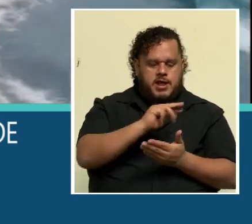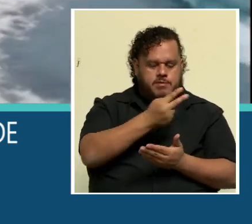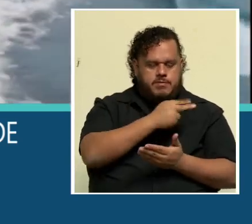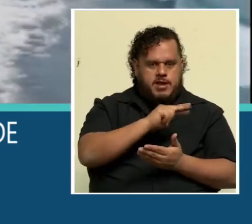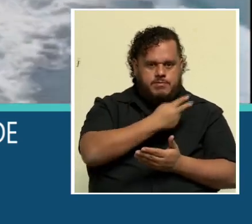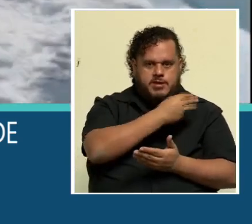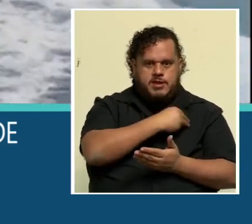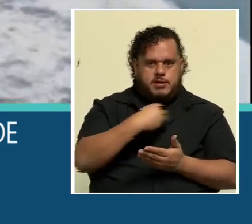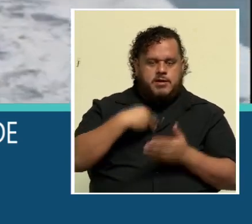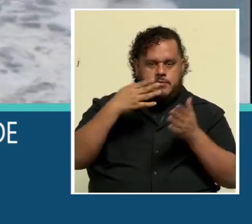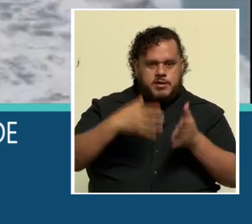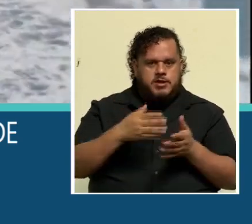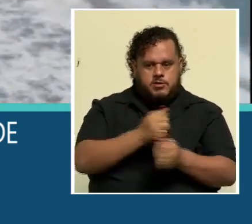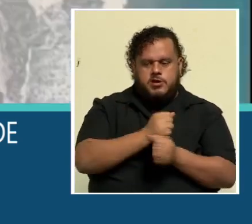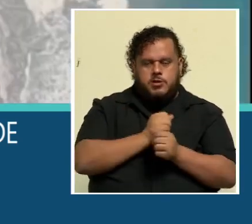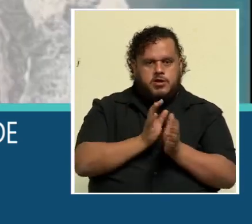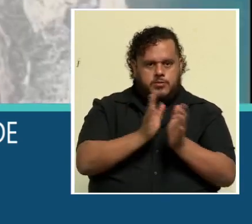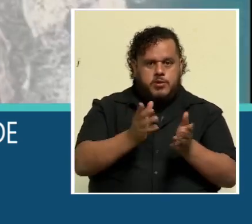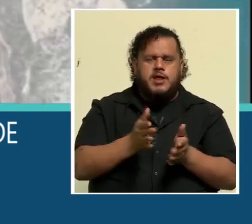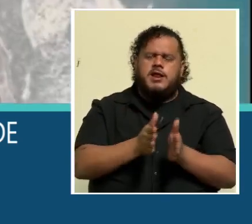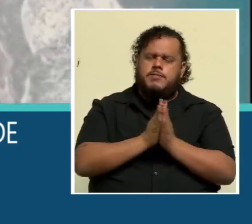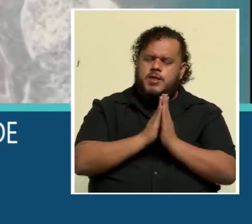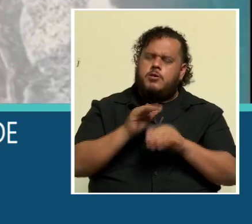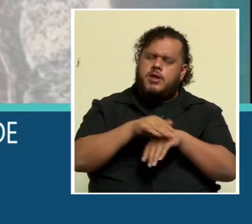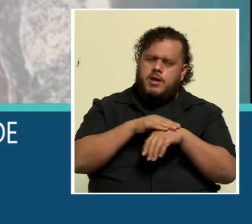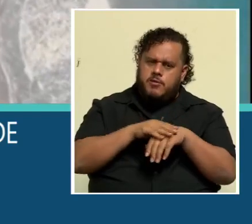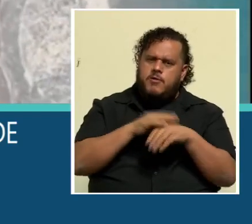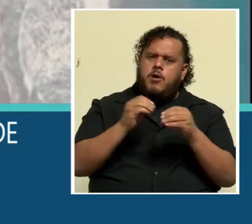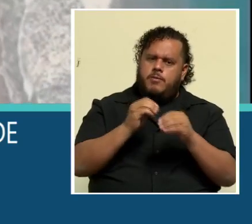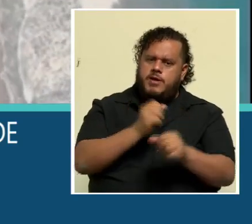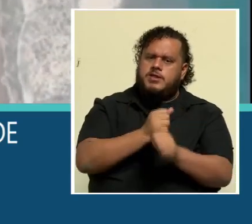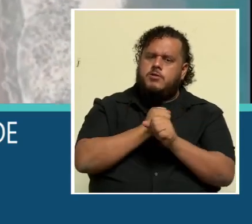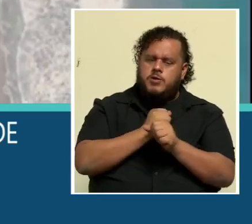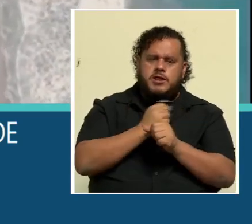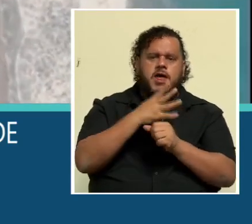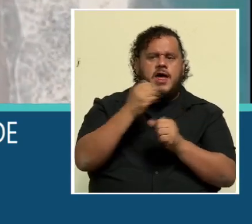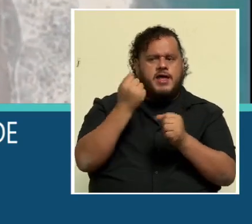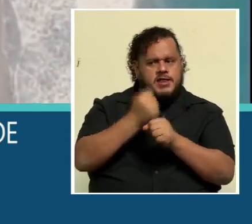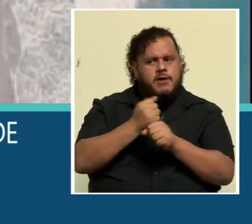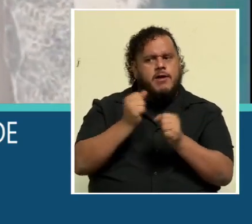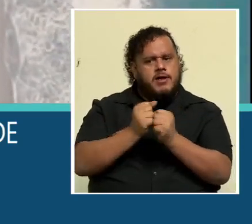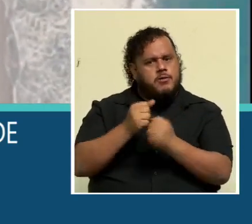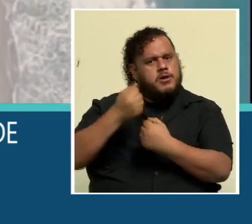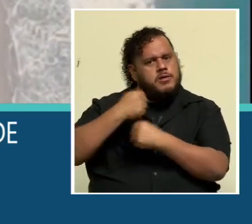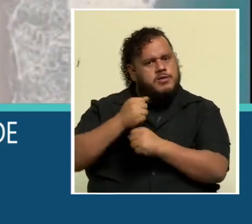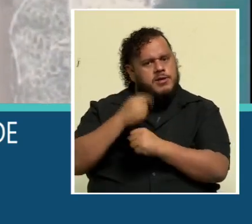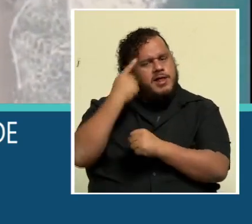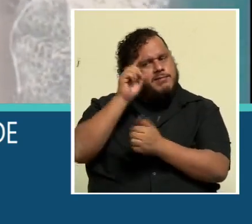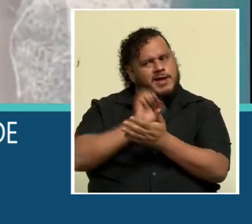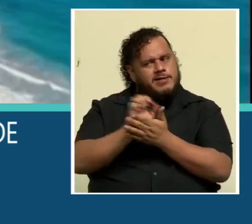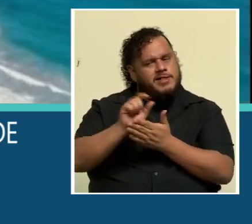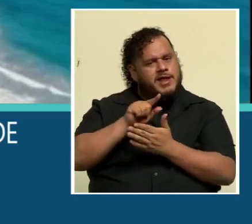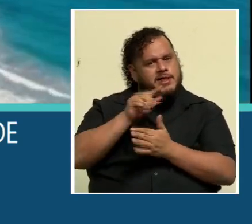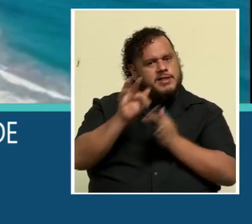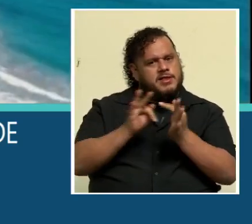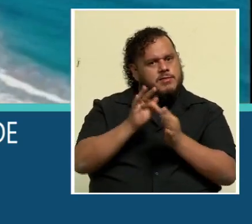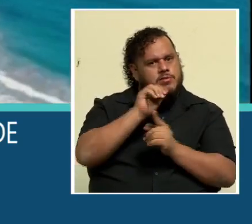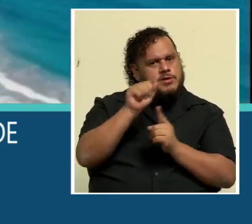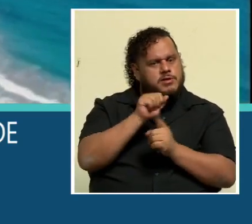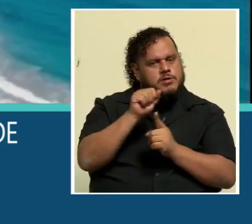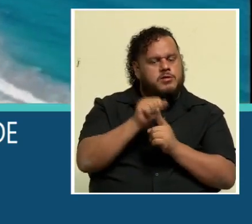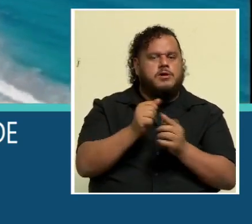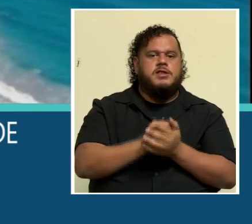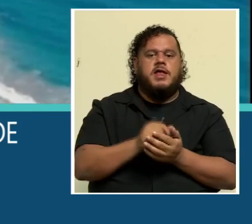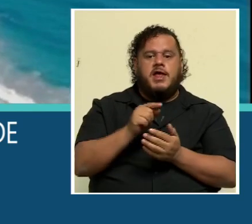donde le solicitaron más seguridad y mayor acercamiento con las municipalidades de la provincia para prevenir este tipo de hechos. El diputado David Gurzón